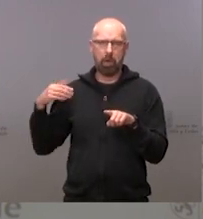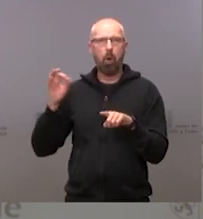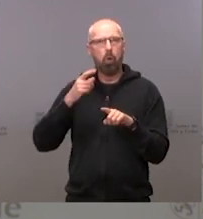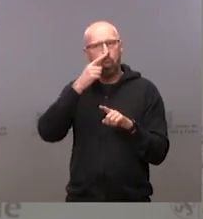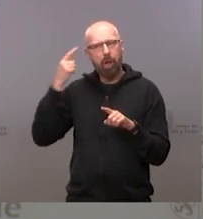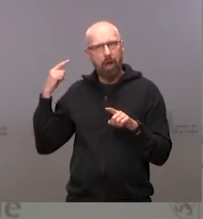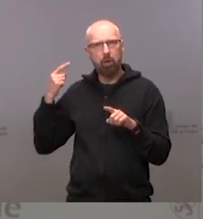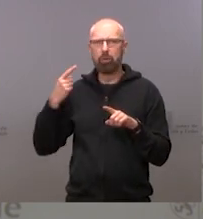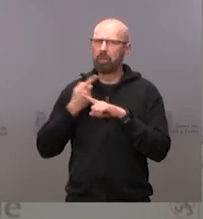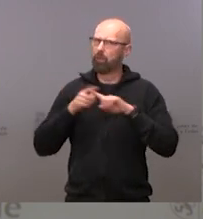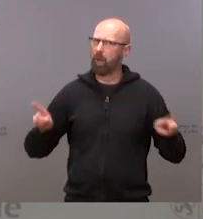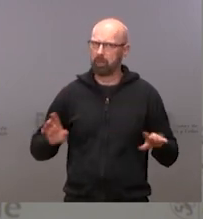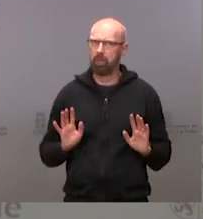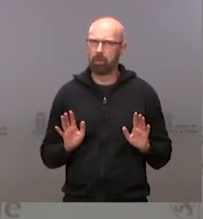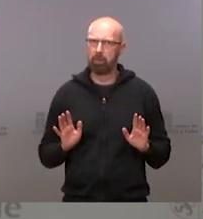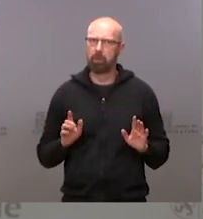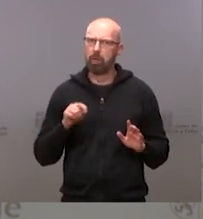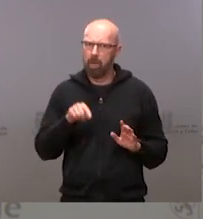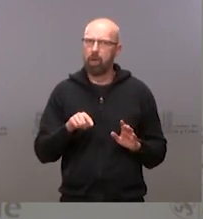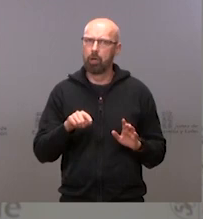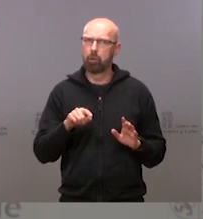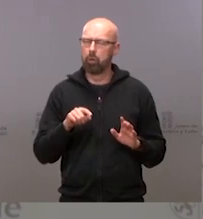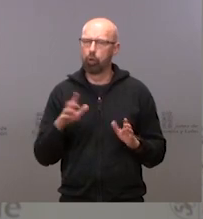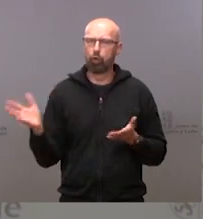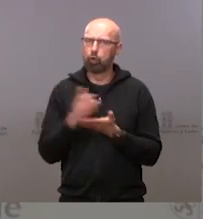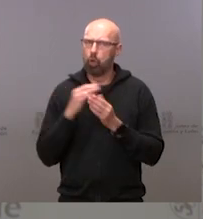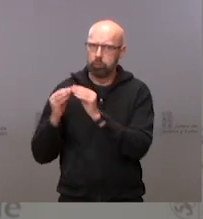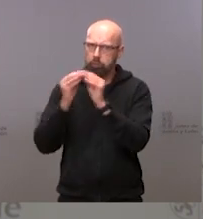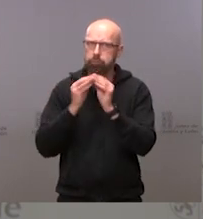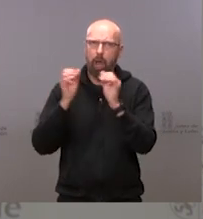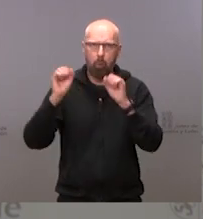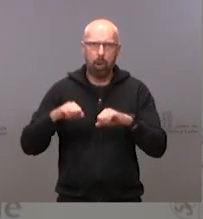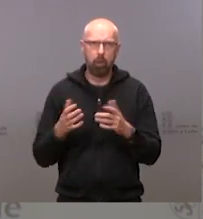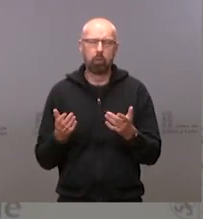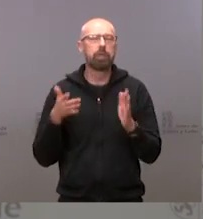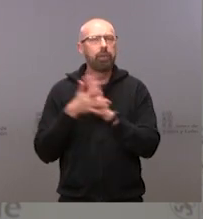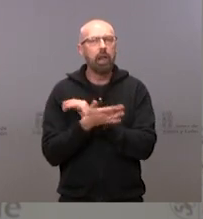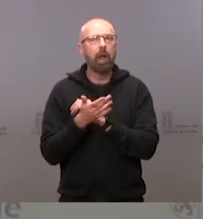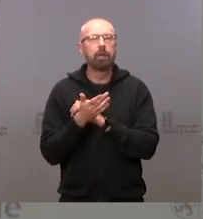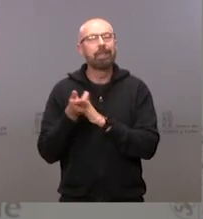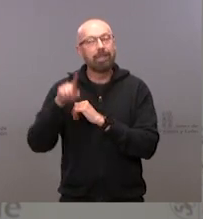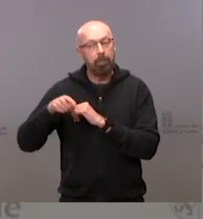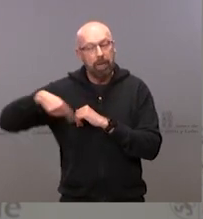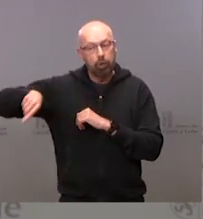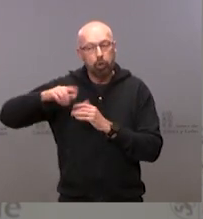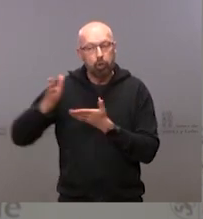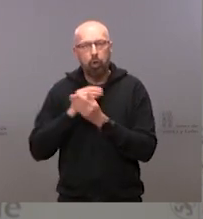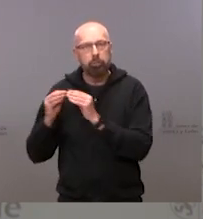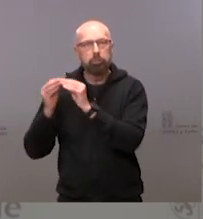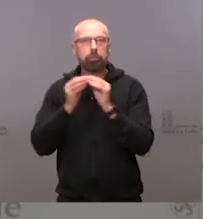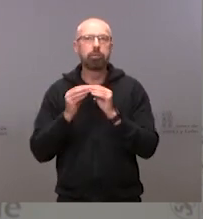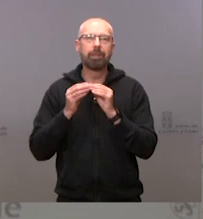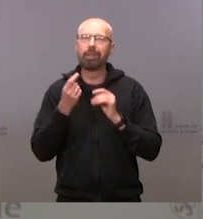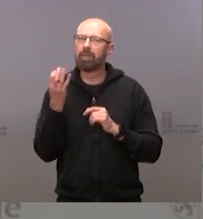yo creo que eso es algo en lo que hemos coincidido todos y todos hemos coincidido también en la necesidad de